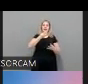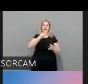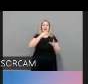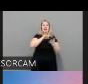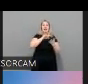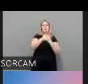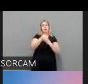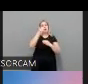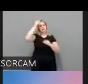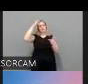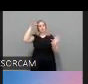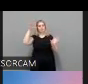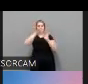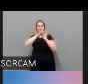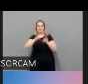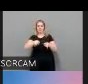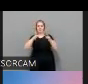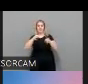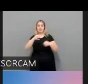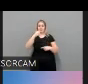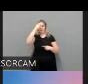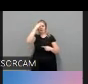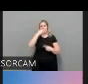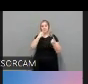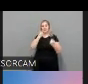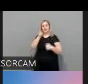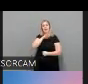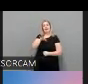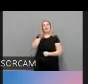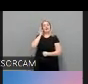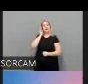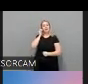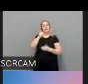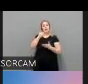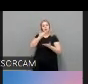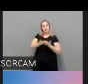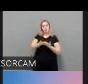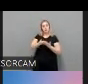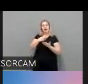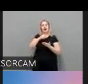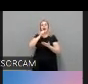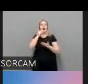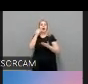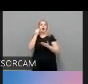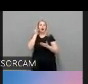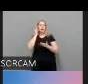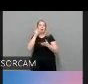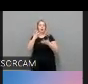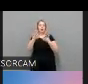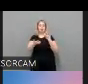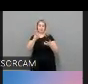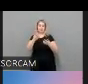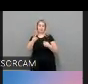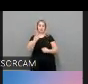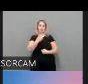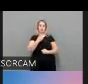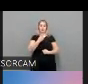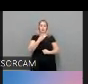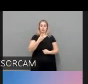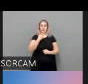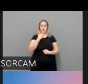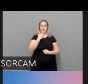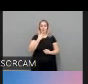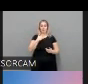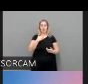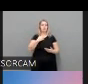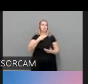mano. En la imagen vemos cómo las niñas cenan sopa, la sopa que les ha hecho su abuela. Las dos sonrientes dicen en español lo rica que está la